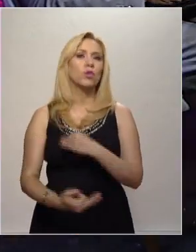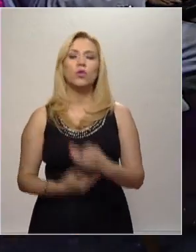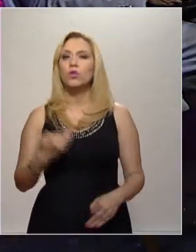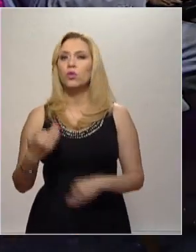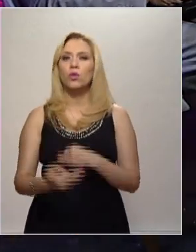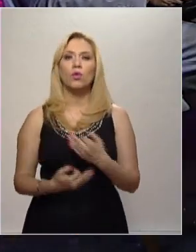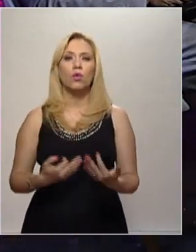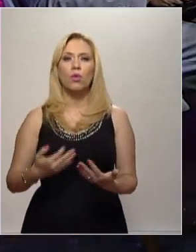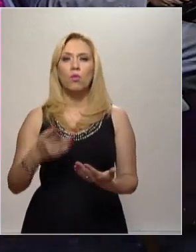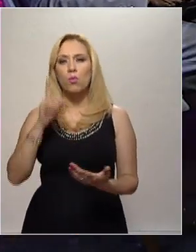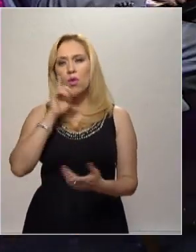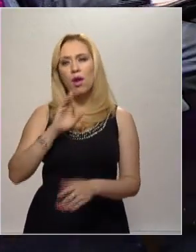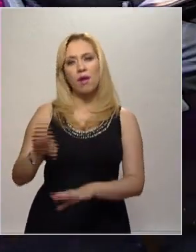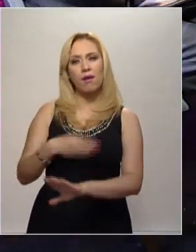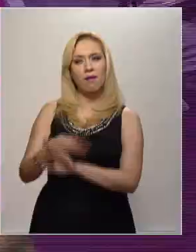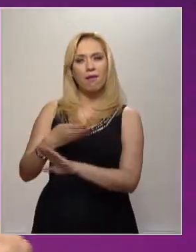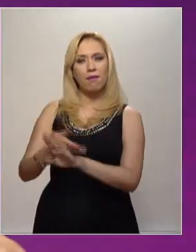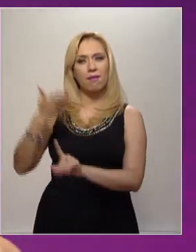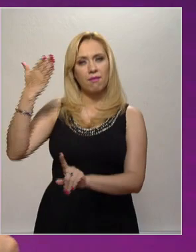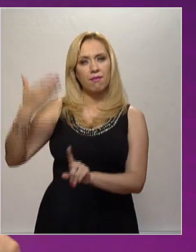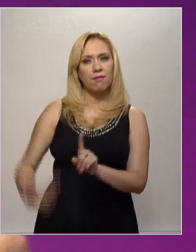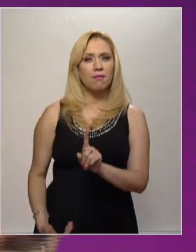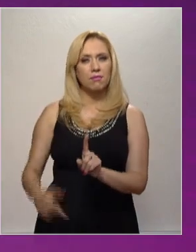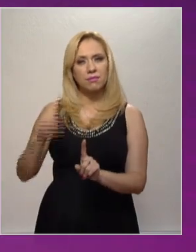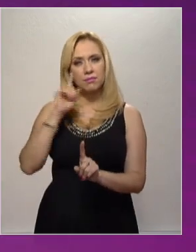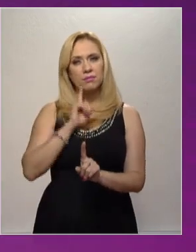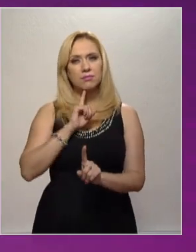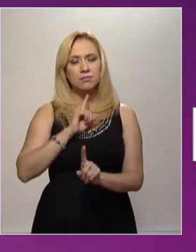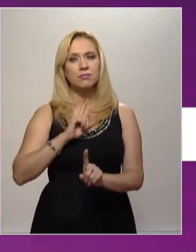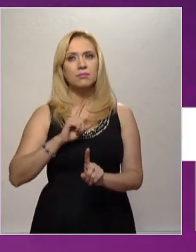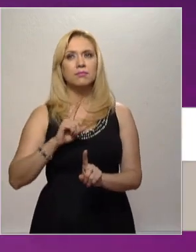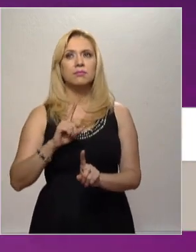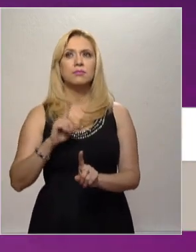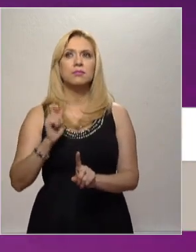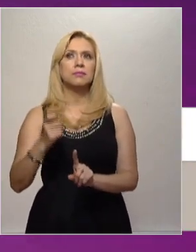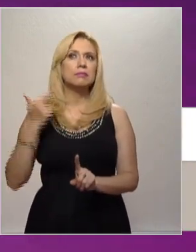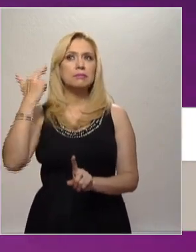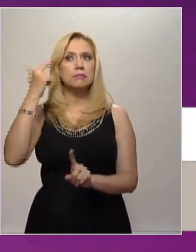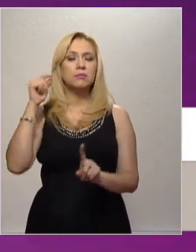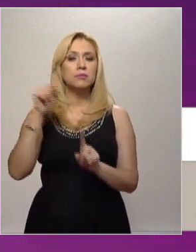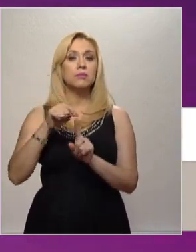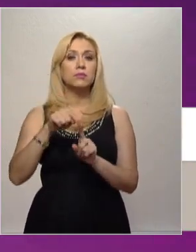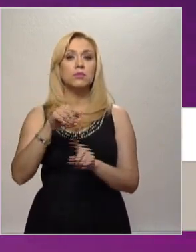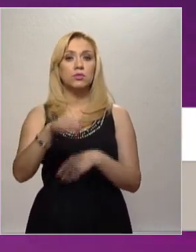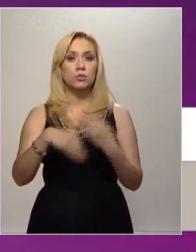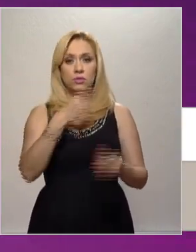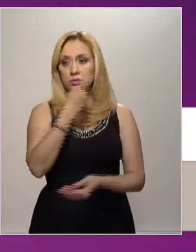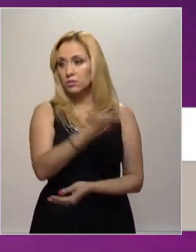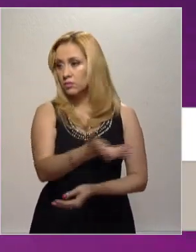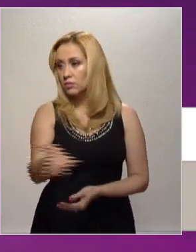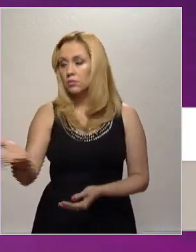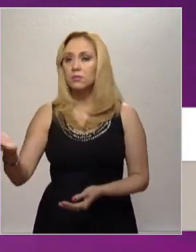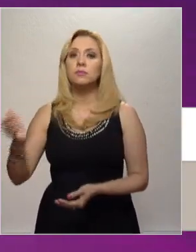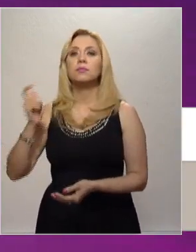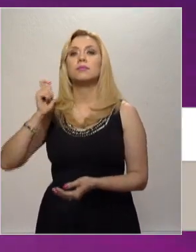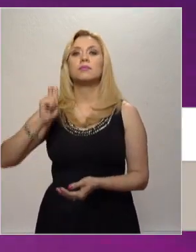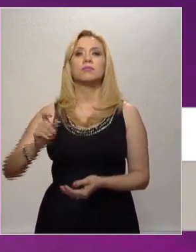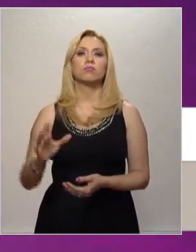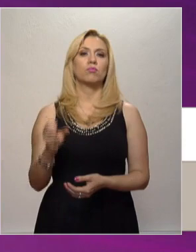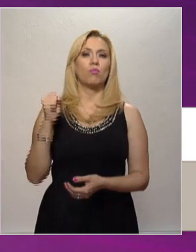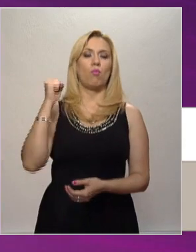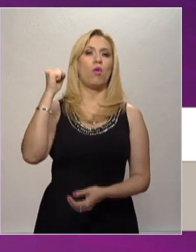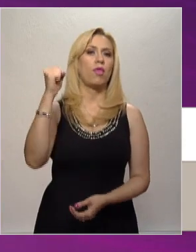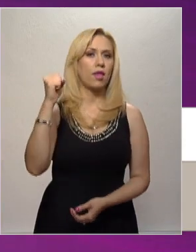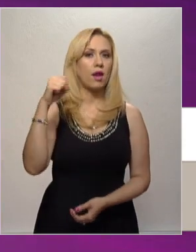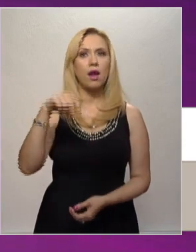cuestiones de violencia de género a lo que se reducen al final, o sea, el núcleo esencial de esto es que es justo lo que todos han venido diciendo, es una relación de poder.